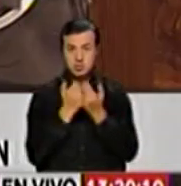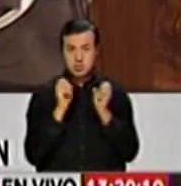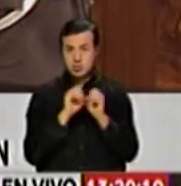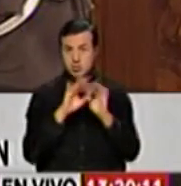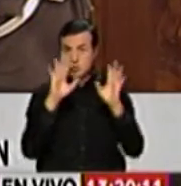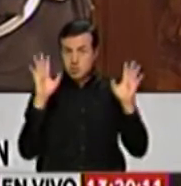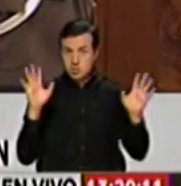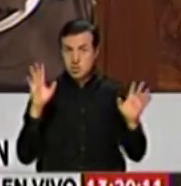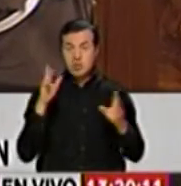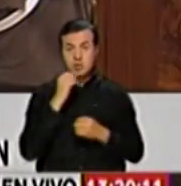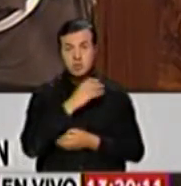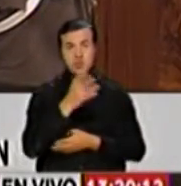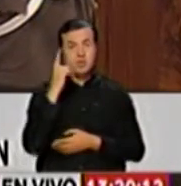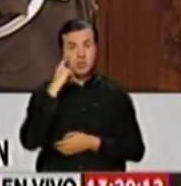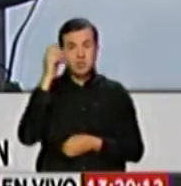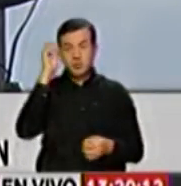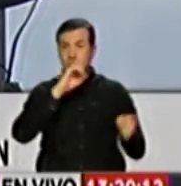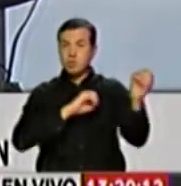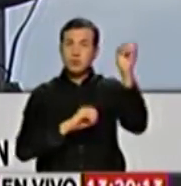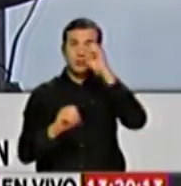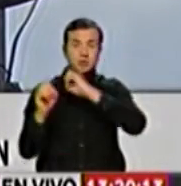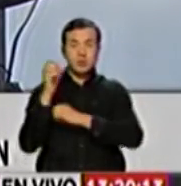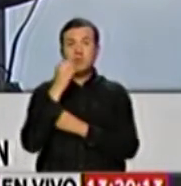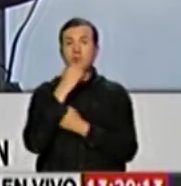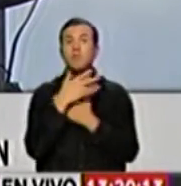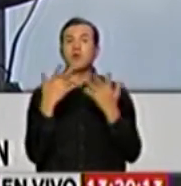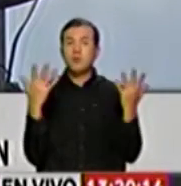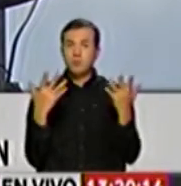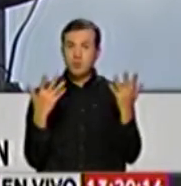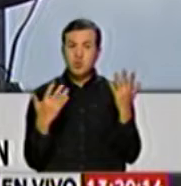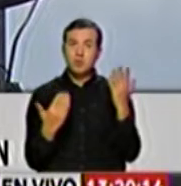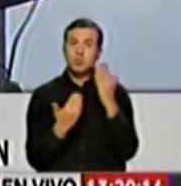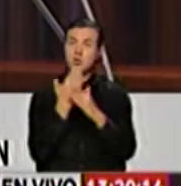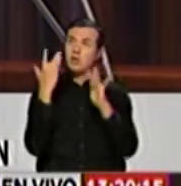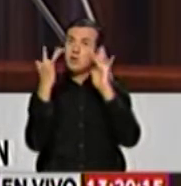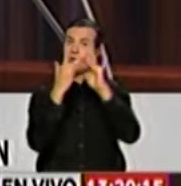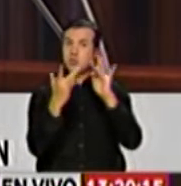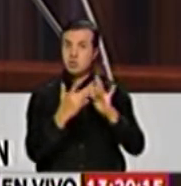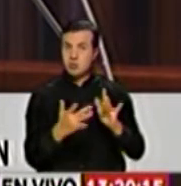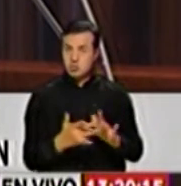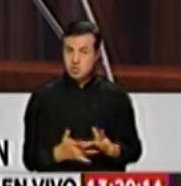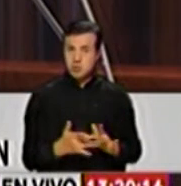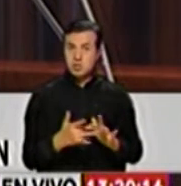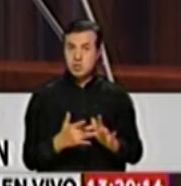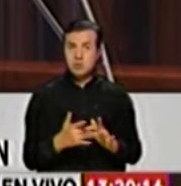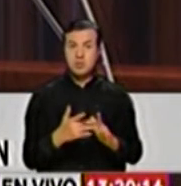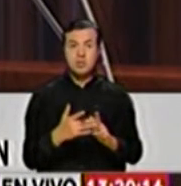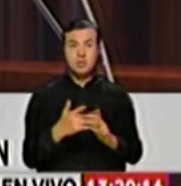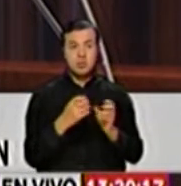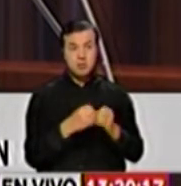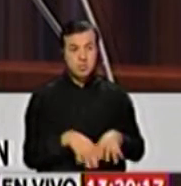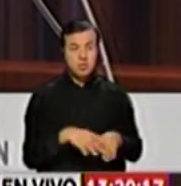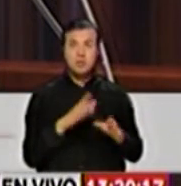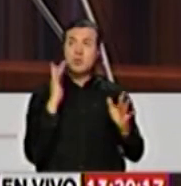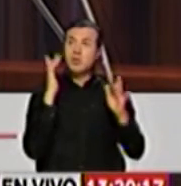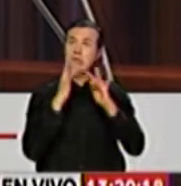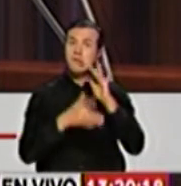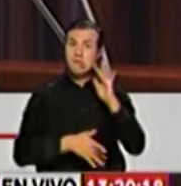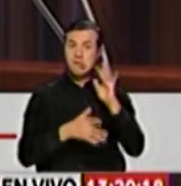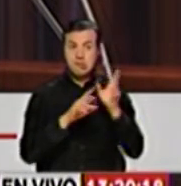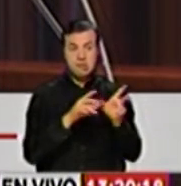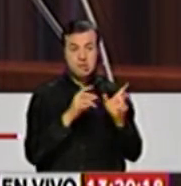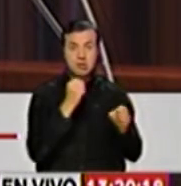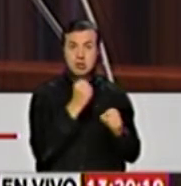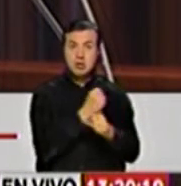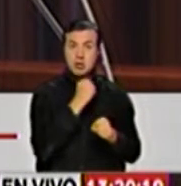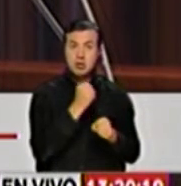donde también expresaron sus observaciones. Ellos insisten en la renovación de las frecuencias. Si un radiodifusor pierde la frecuencia con la que